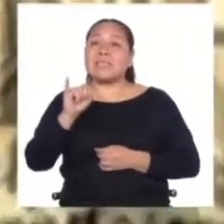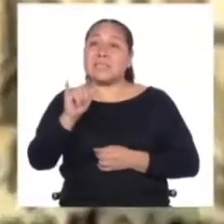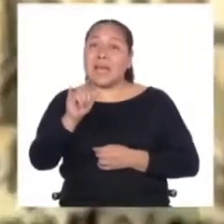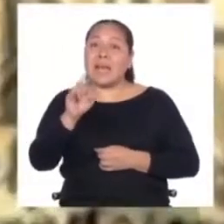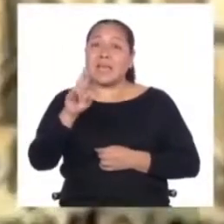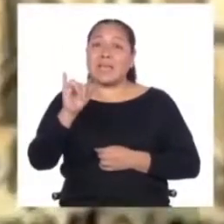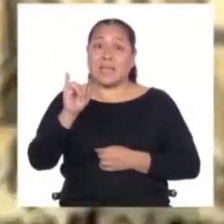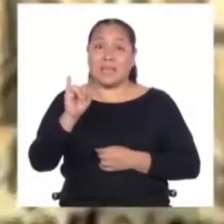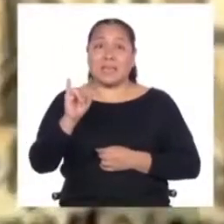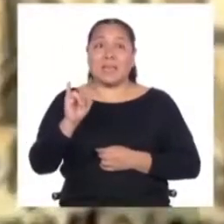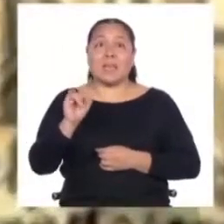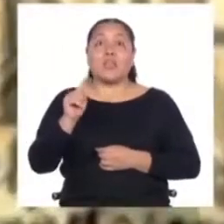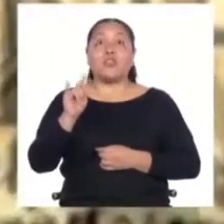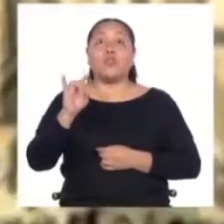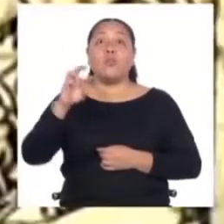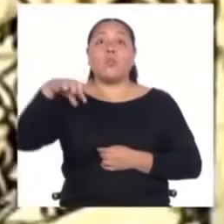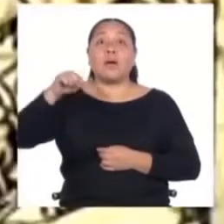Inca.